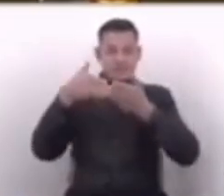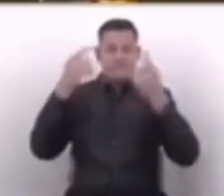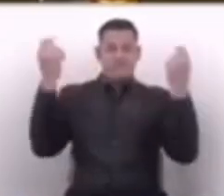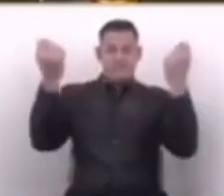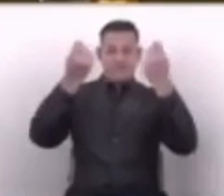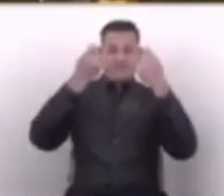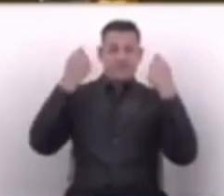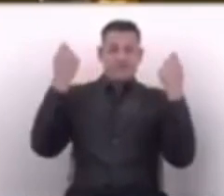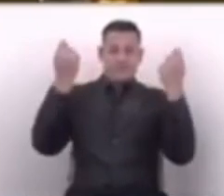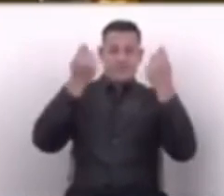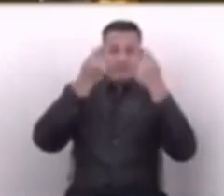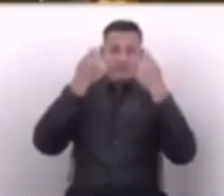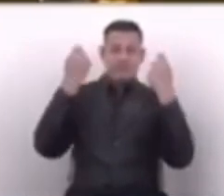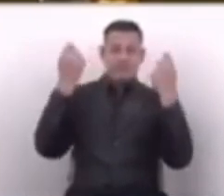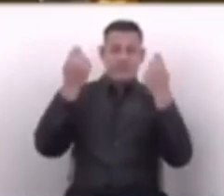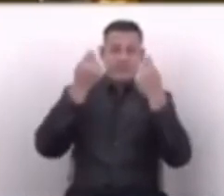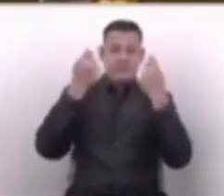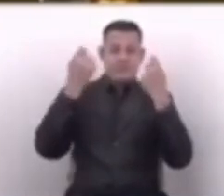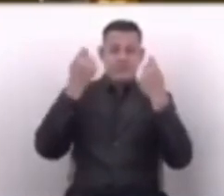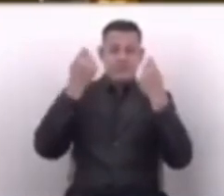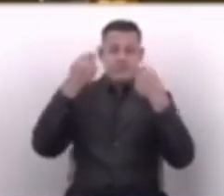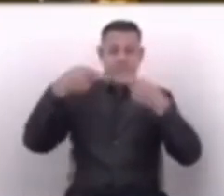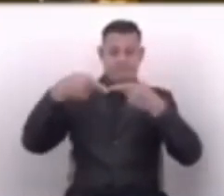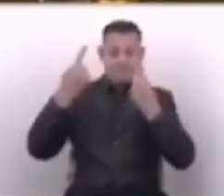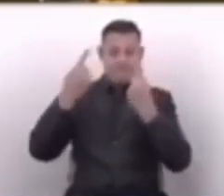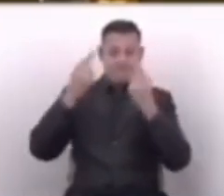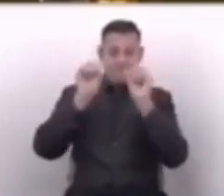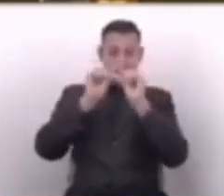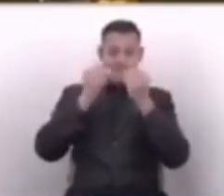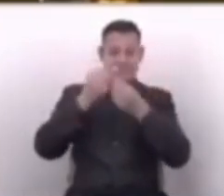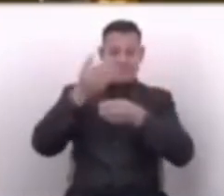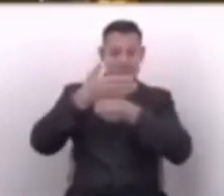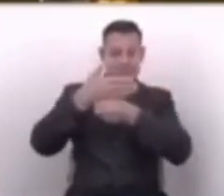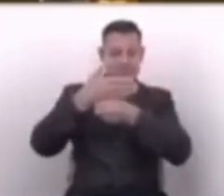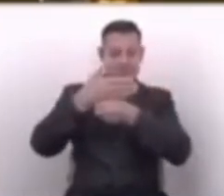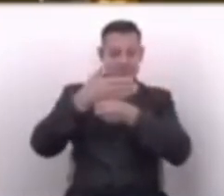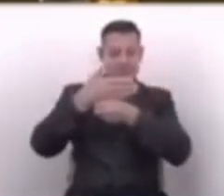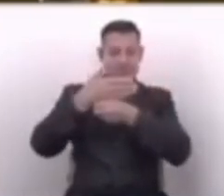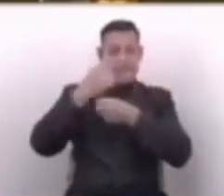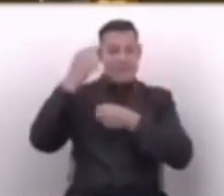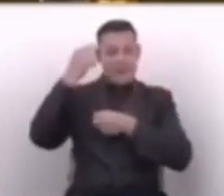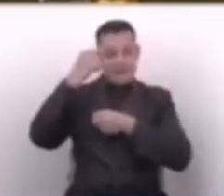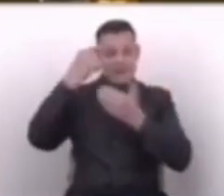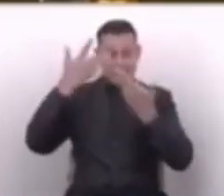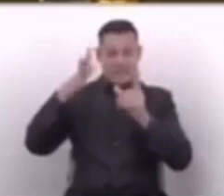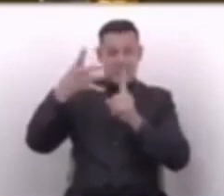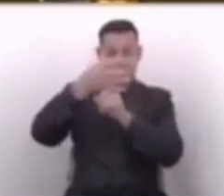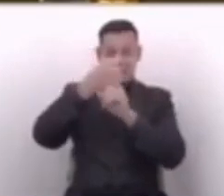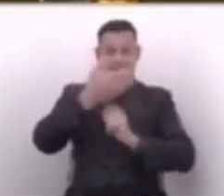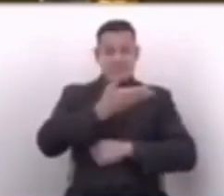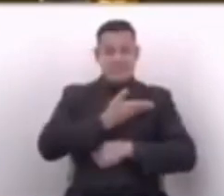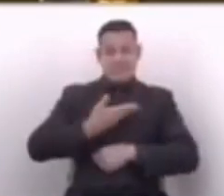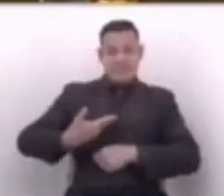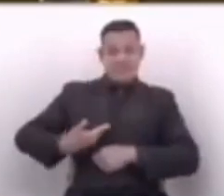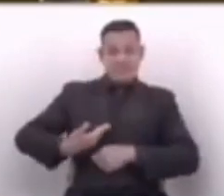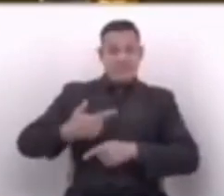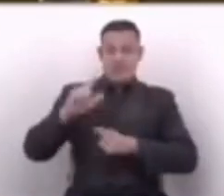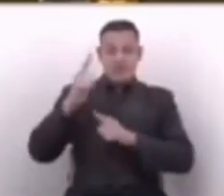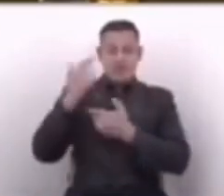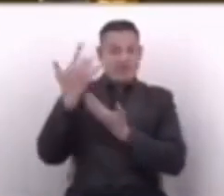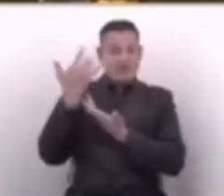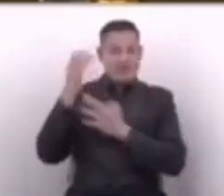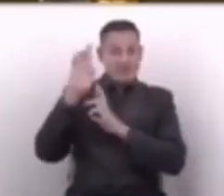celebrar los de la oposición, pensando que ya habían ganado la presidencia, más no se